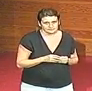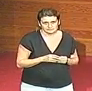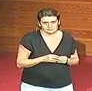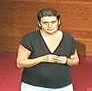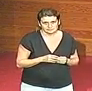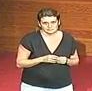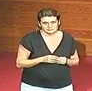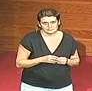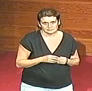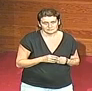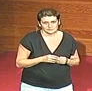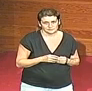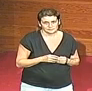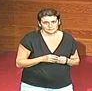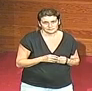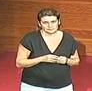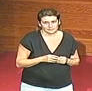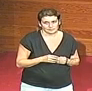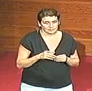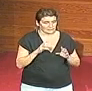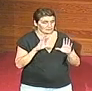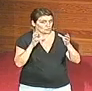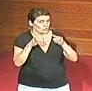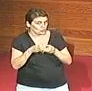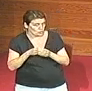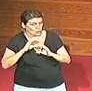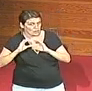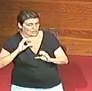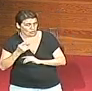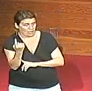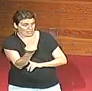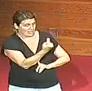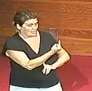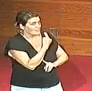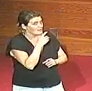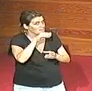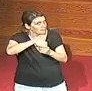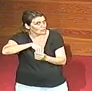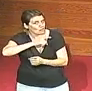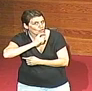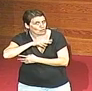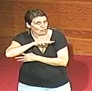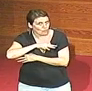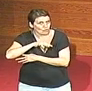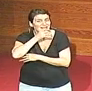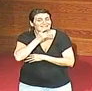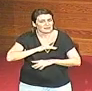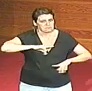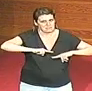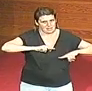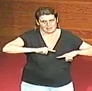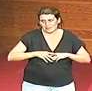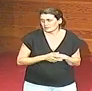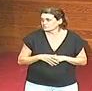en cada medio de comunicación a qué grupo de comunicación pertenece y quiénes son los que lo manejan. Sí,